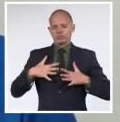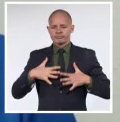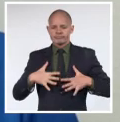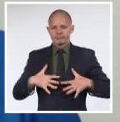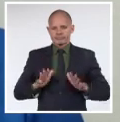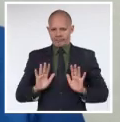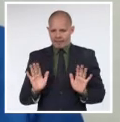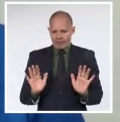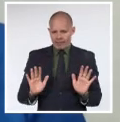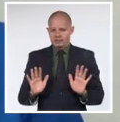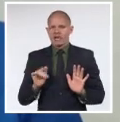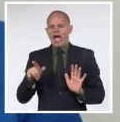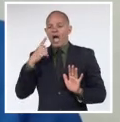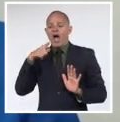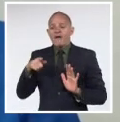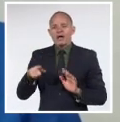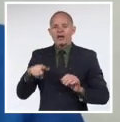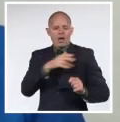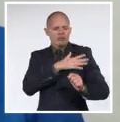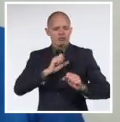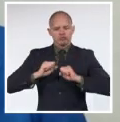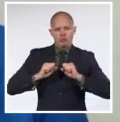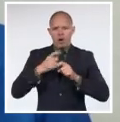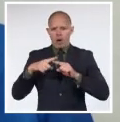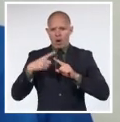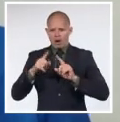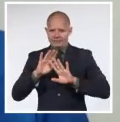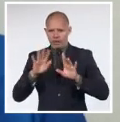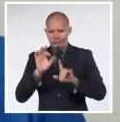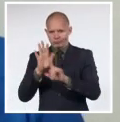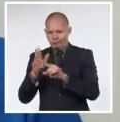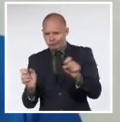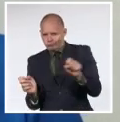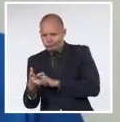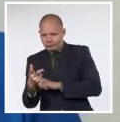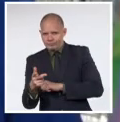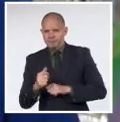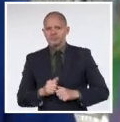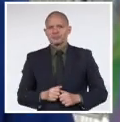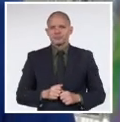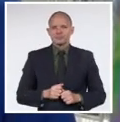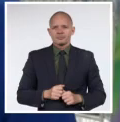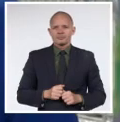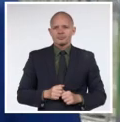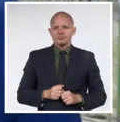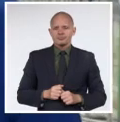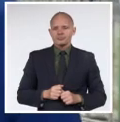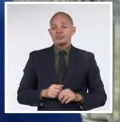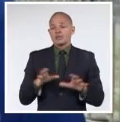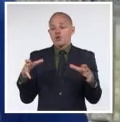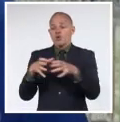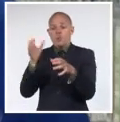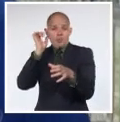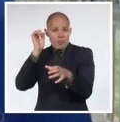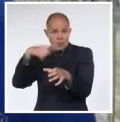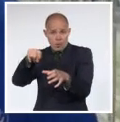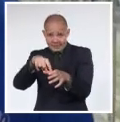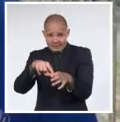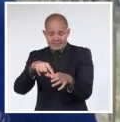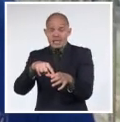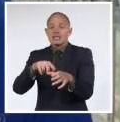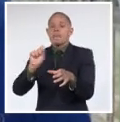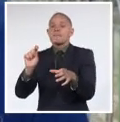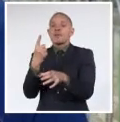preparando, engrasando la maquinaria, como decimos en el argot deportivo, para enfrentar esta competencia. Bueno, la selección cubana es la primera que